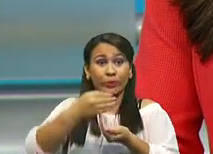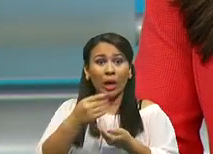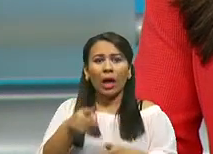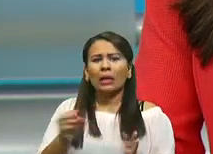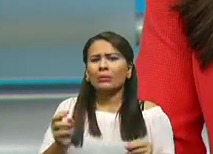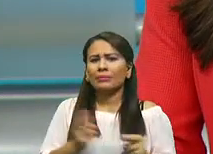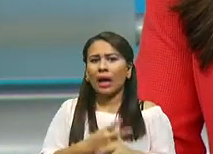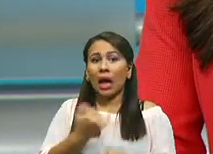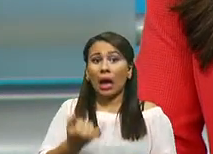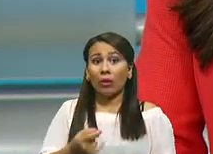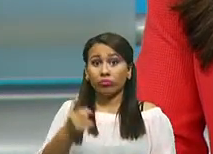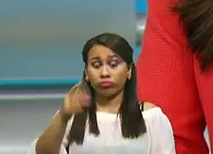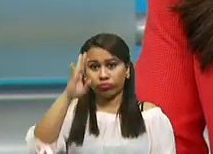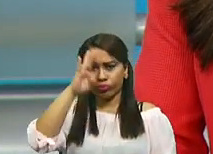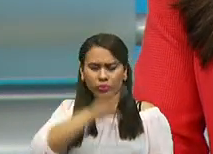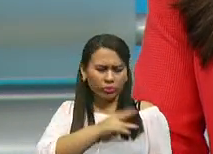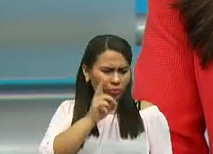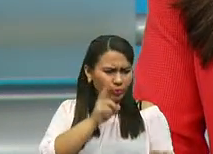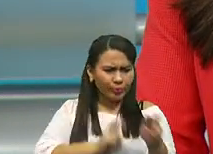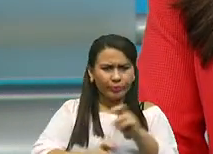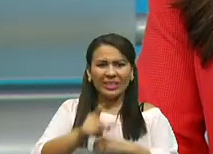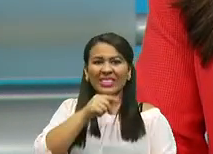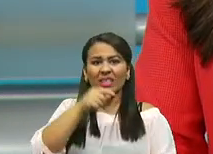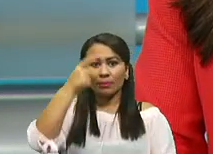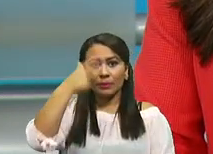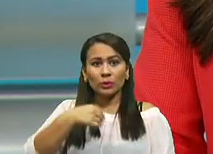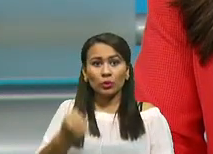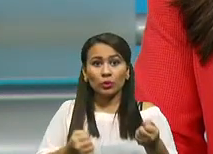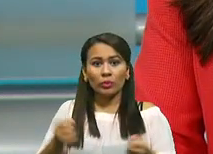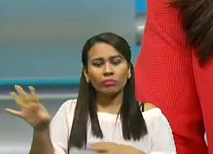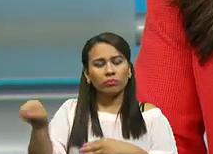de búsqueda trabajan para dar con su paradero.